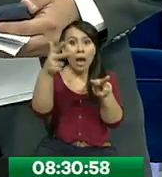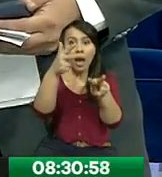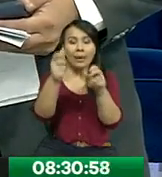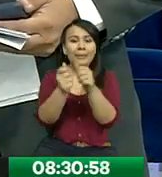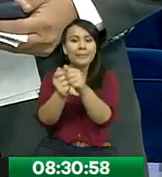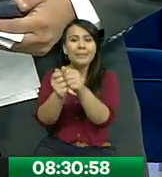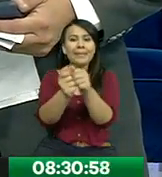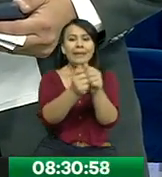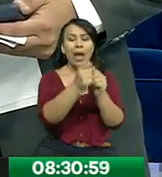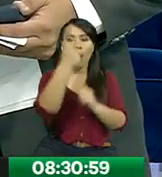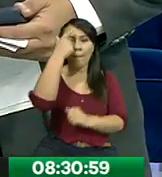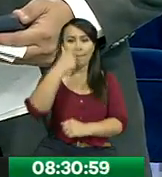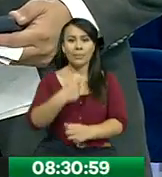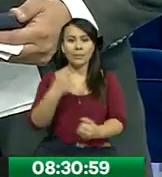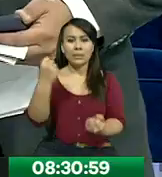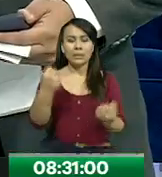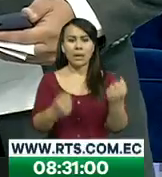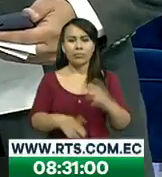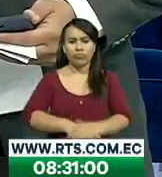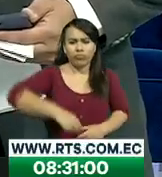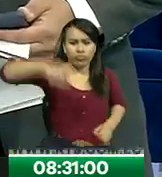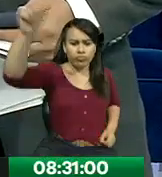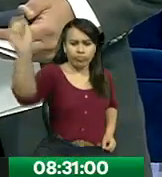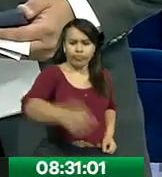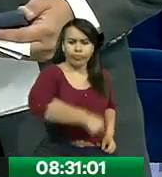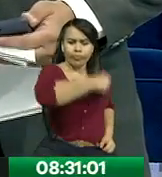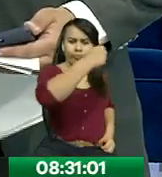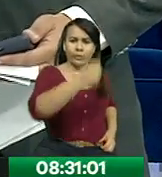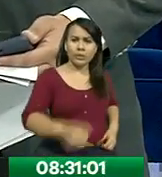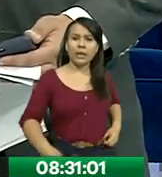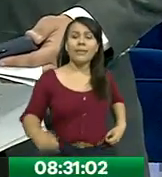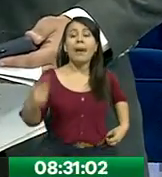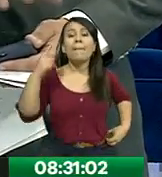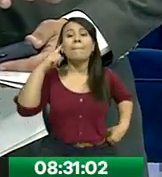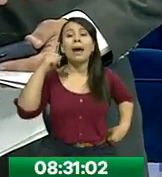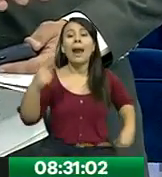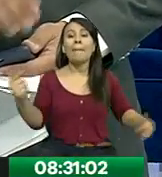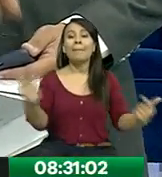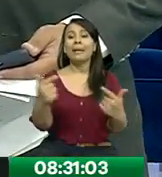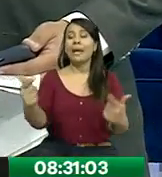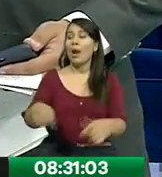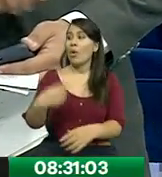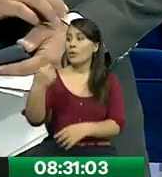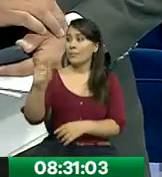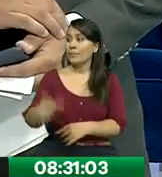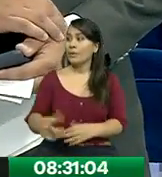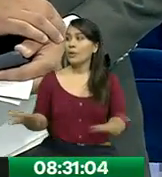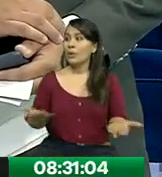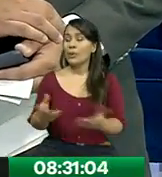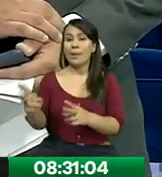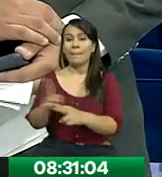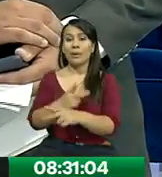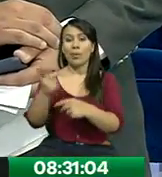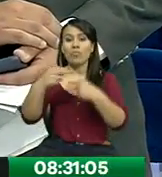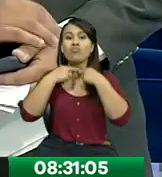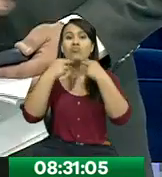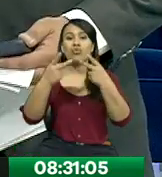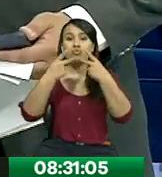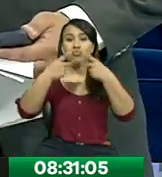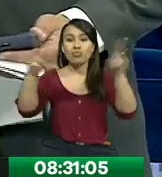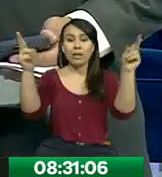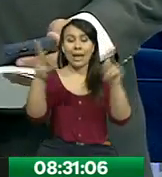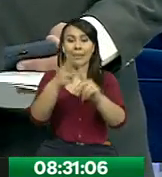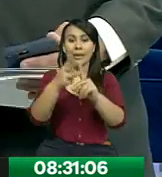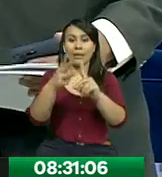video. Uno de los choferes sacó un machete de su unidad para agredir al otro. El hecho se viralizó en redes